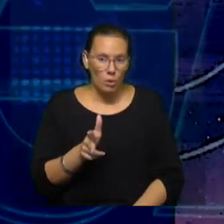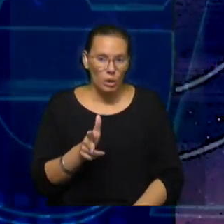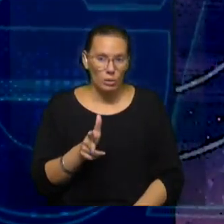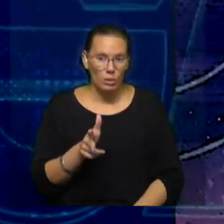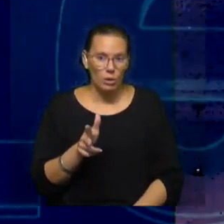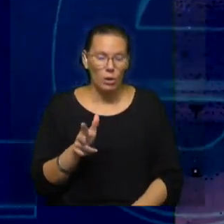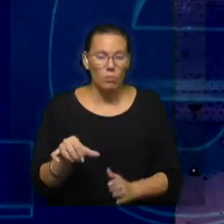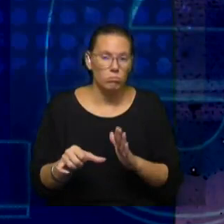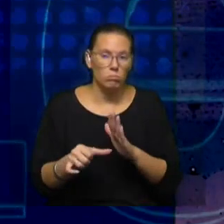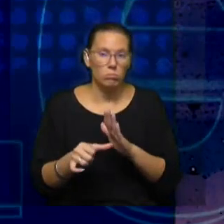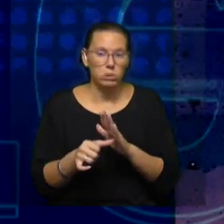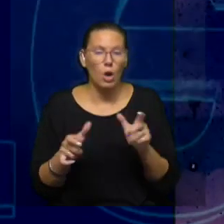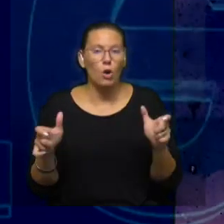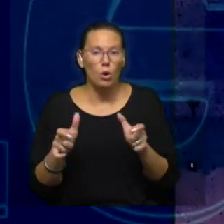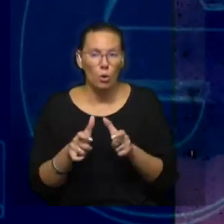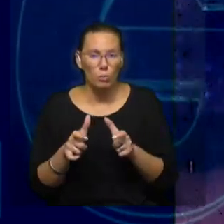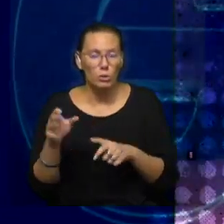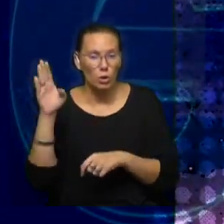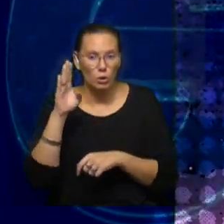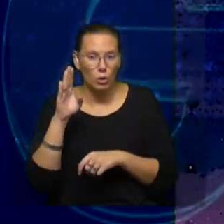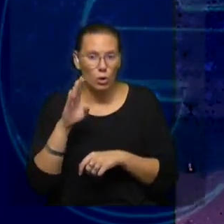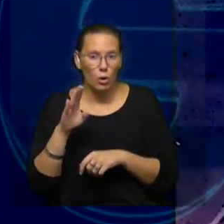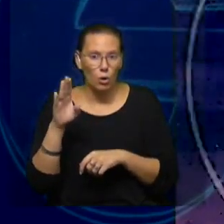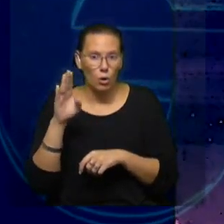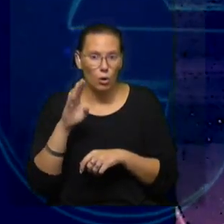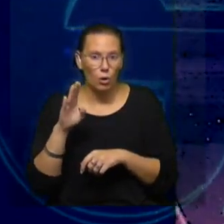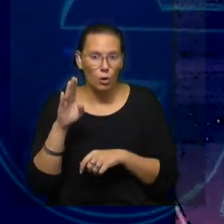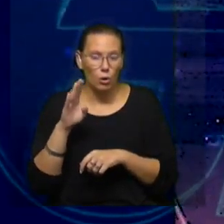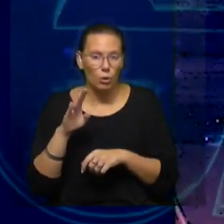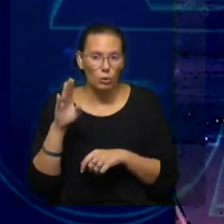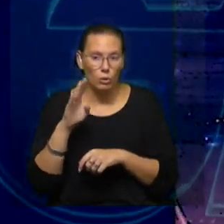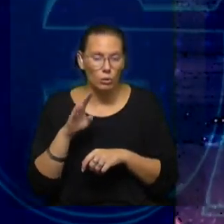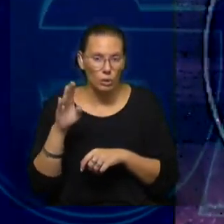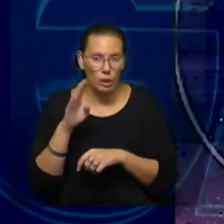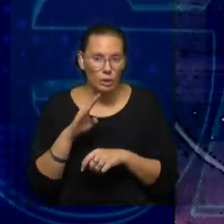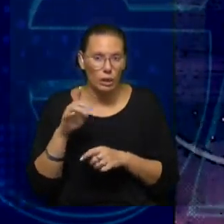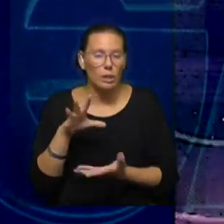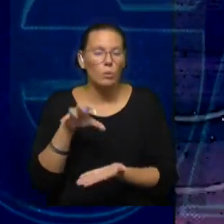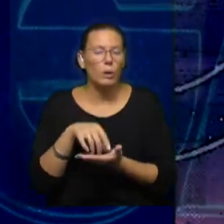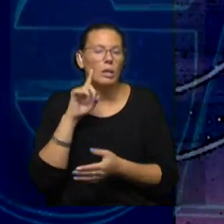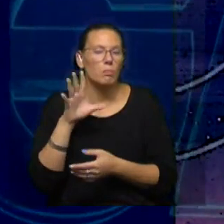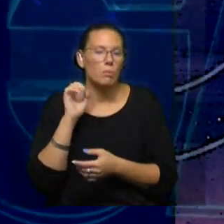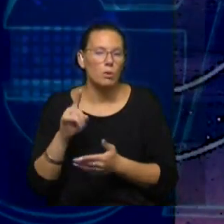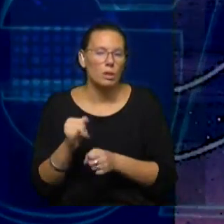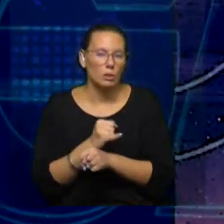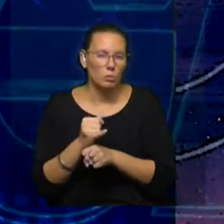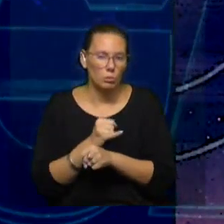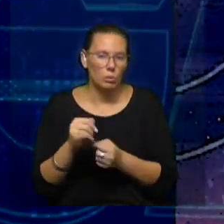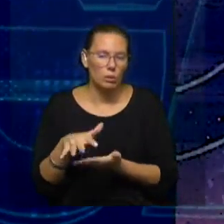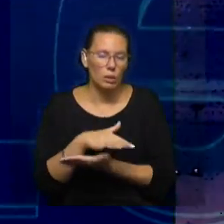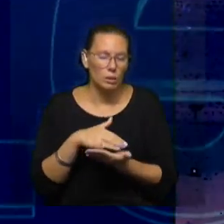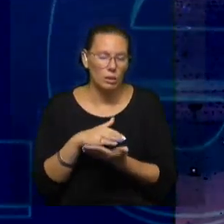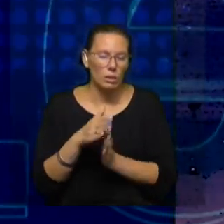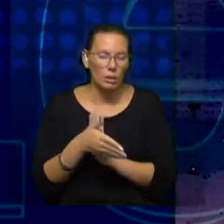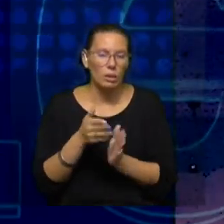preside, por lo tanto, la Comisión Honoraria de Sitios de Memoria, la preside la Institución de Derechos Humanos, y está integrada por delegados